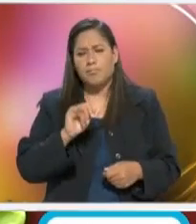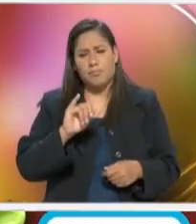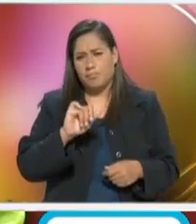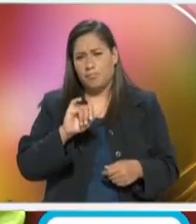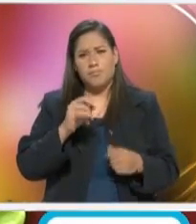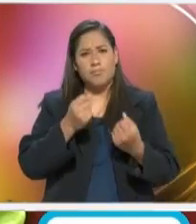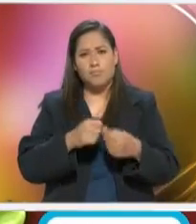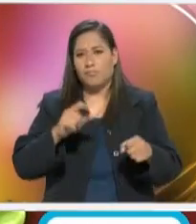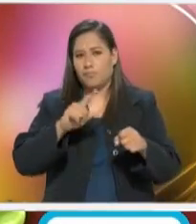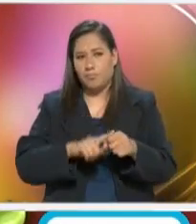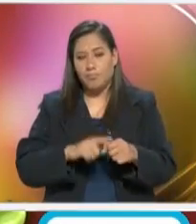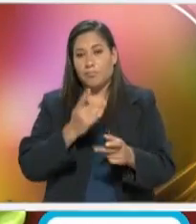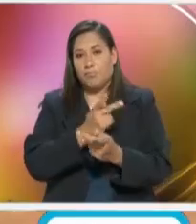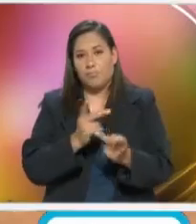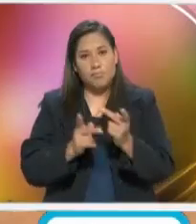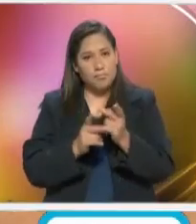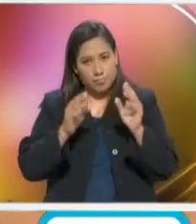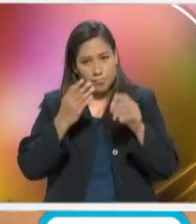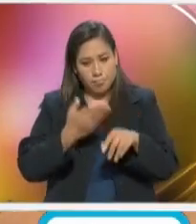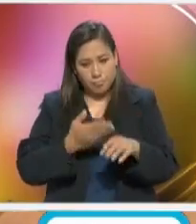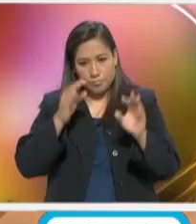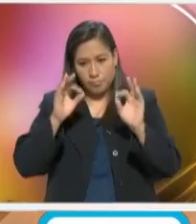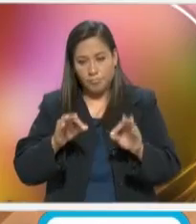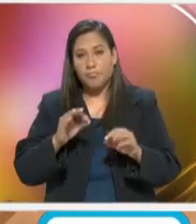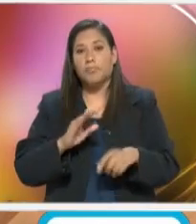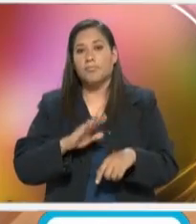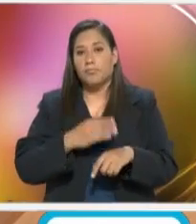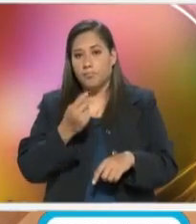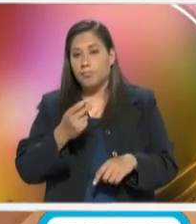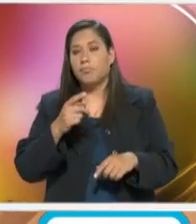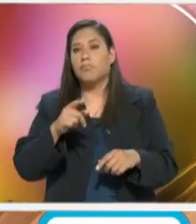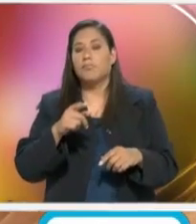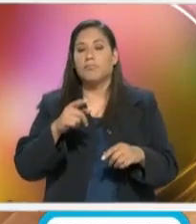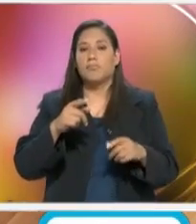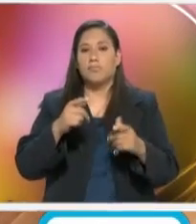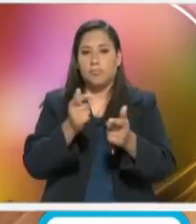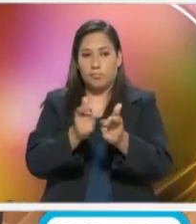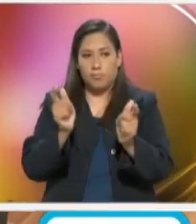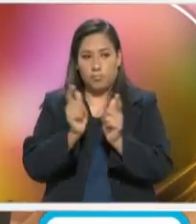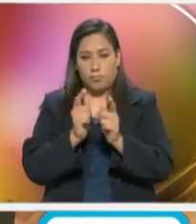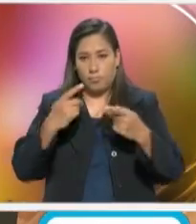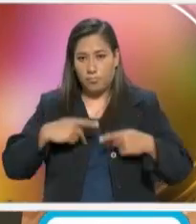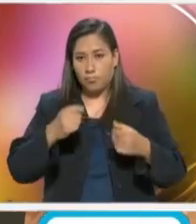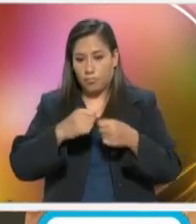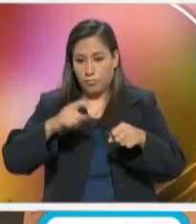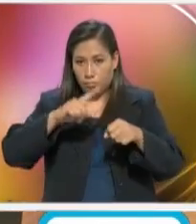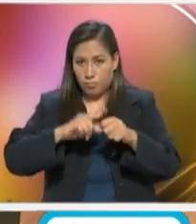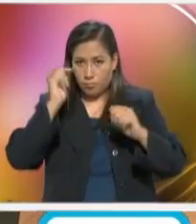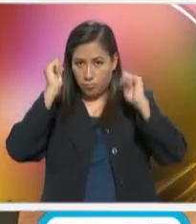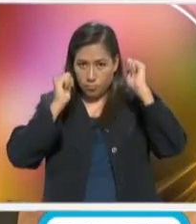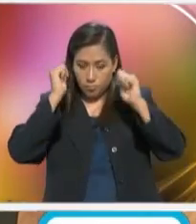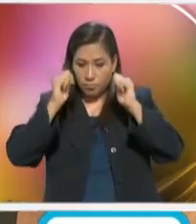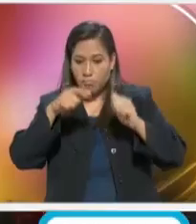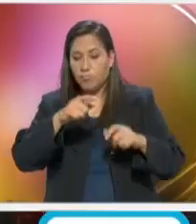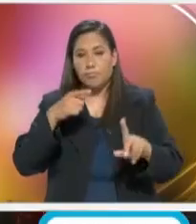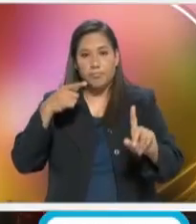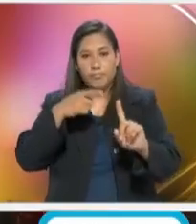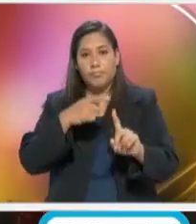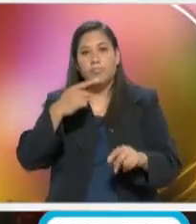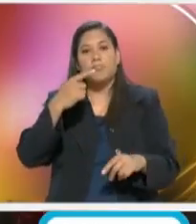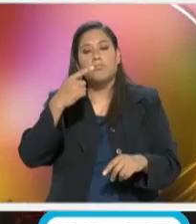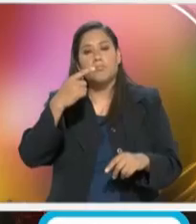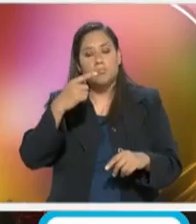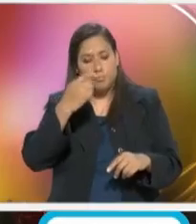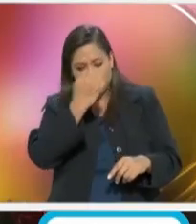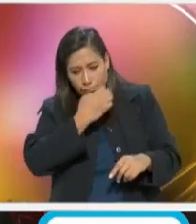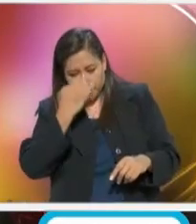parte social del Sí. proyecto es muy compleja. Claro, Muy. Por seguramente. eso el equipo técnico de sociólogos y antropólogos pues están dedicados tanto